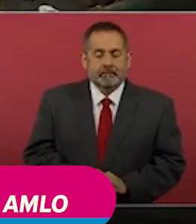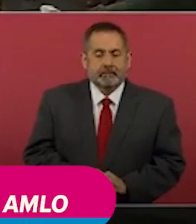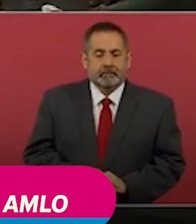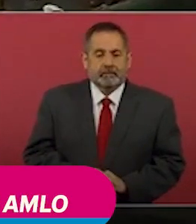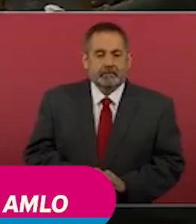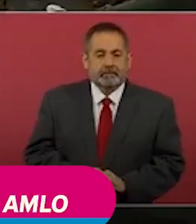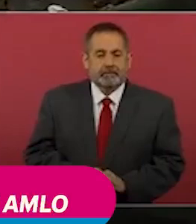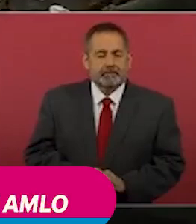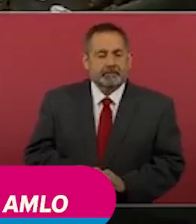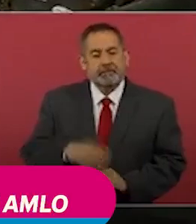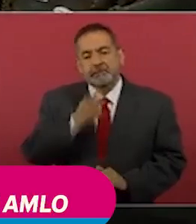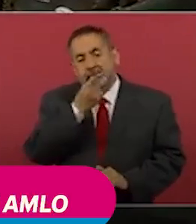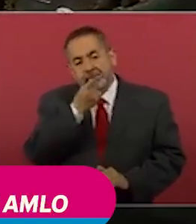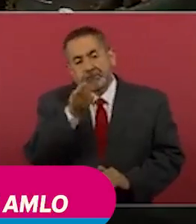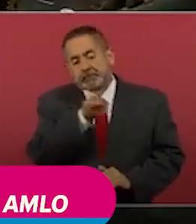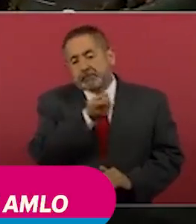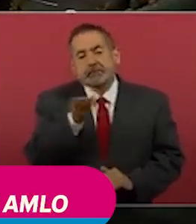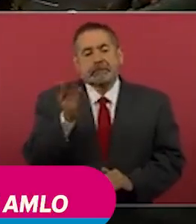Decían que